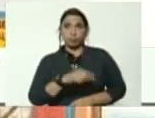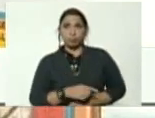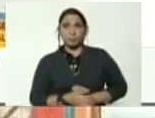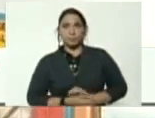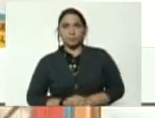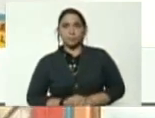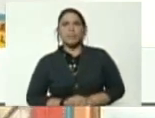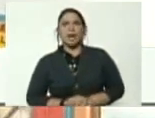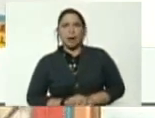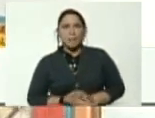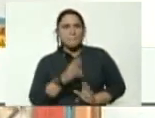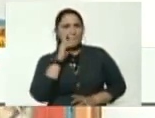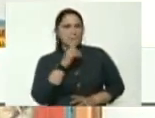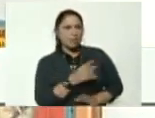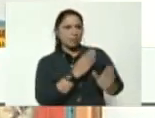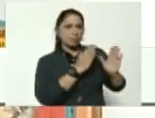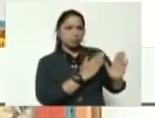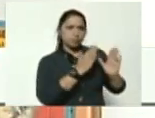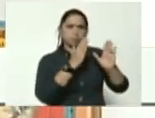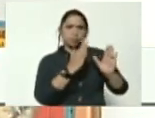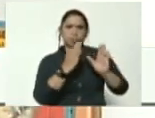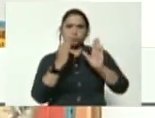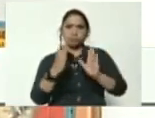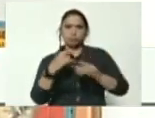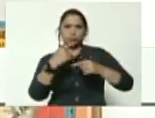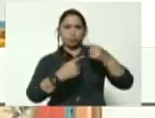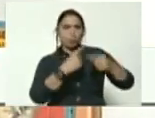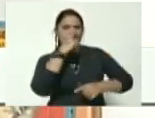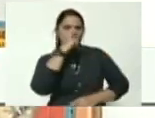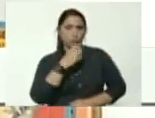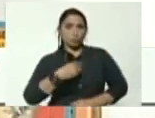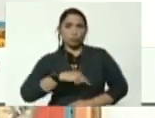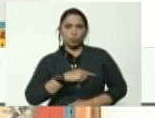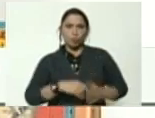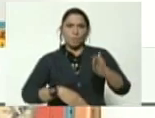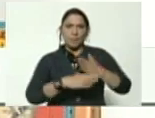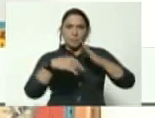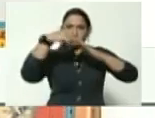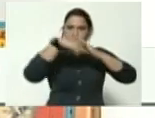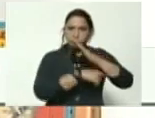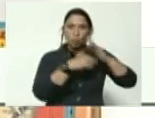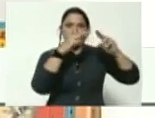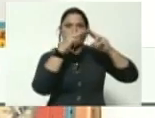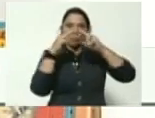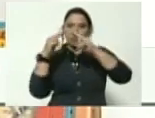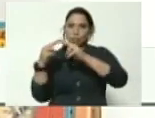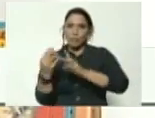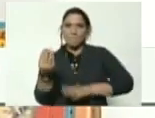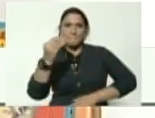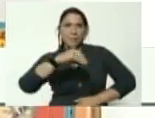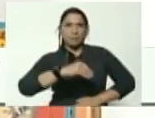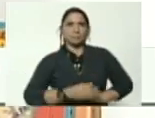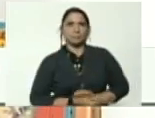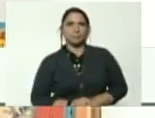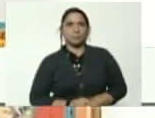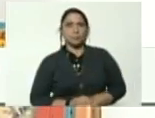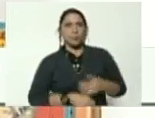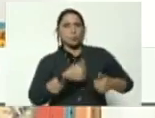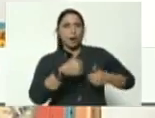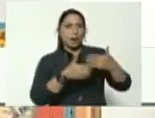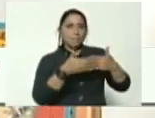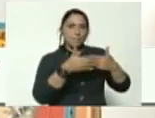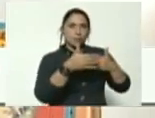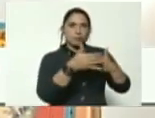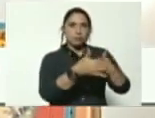de la vida del comandante. De esta manera, cada año, pues vamos adentrándonos y conociendo un poco más de estos periodos de